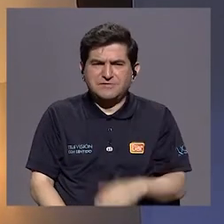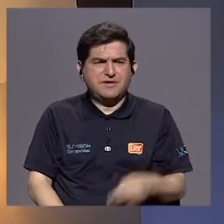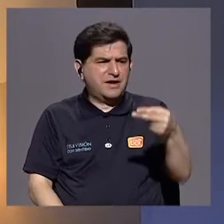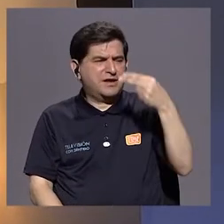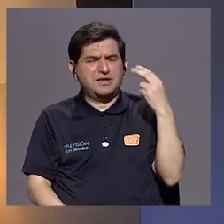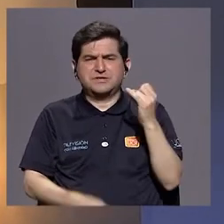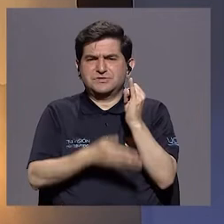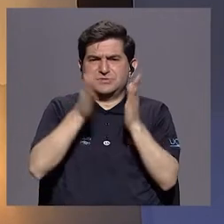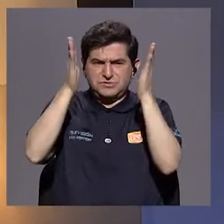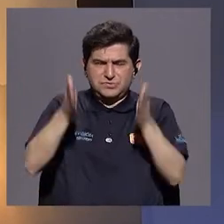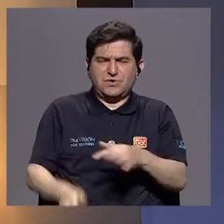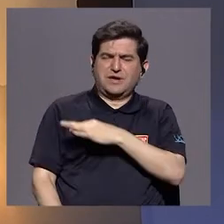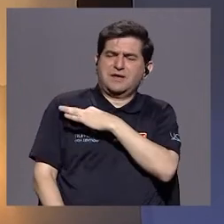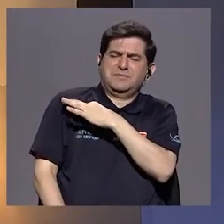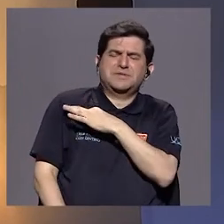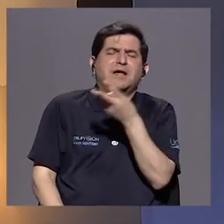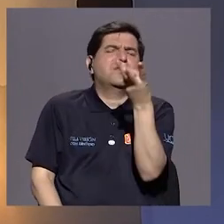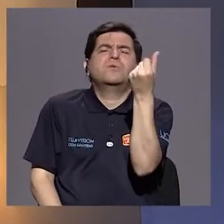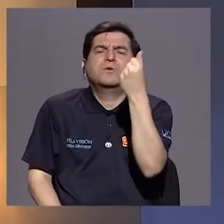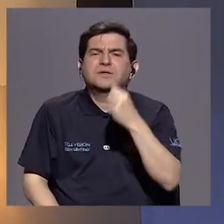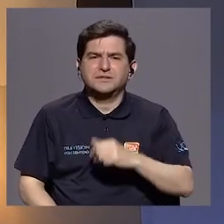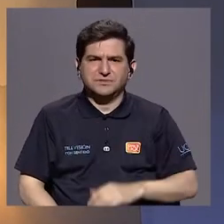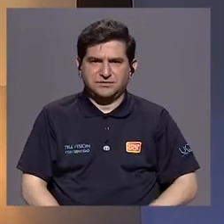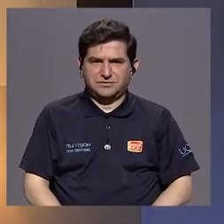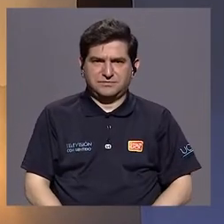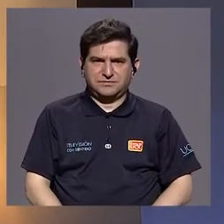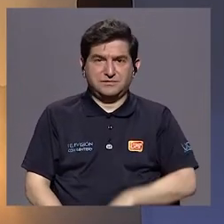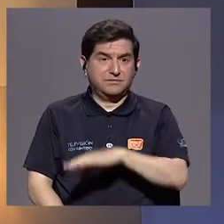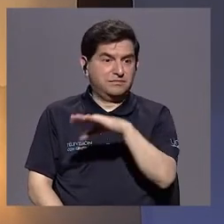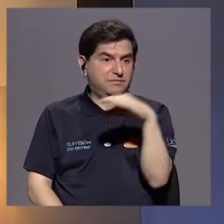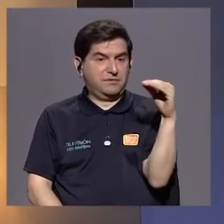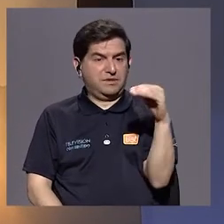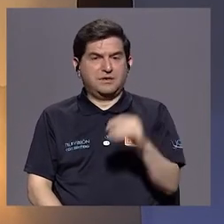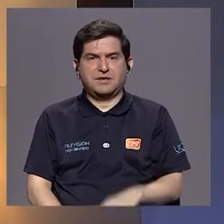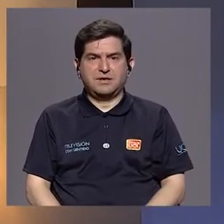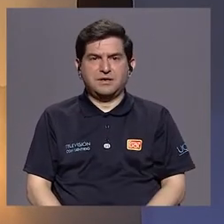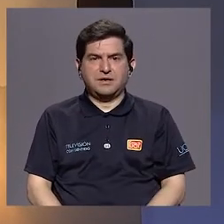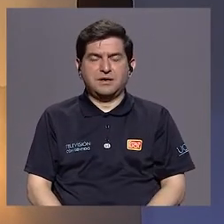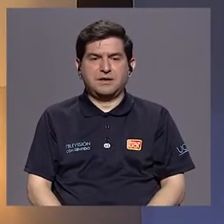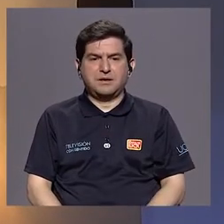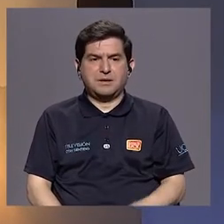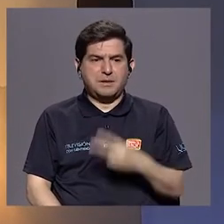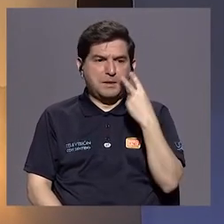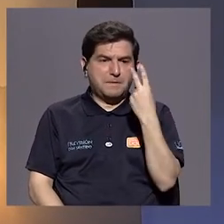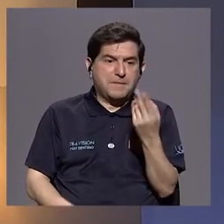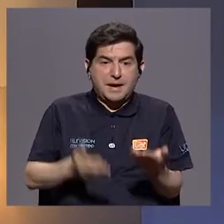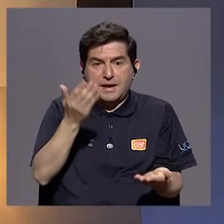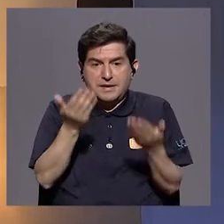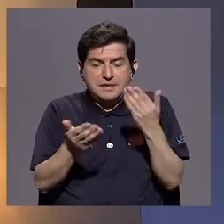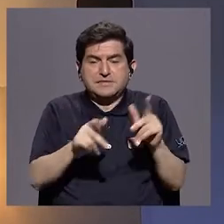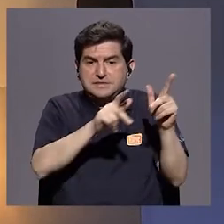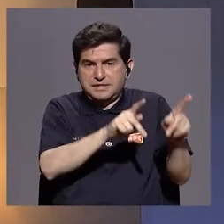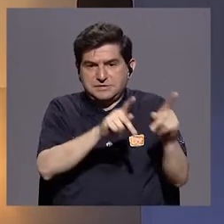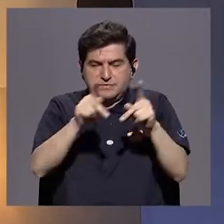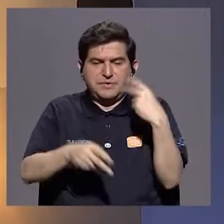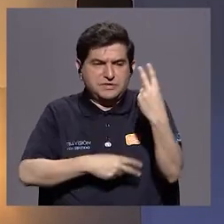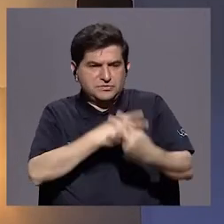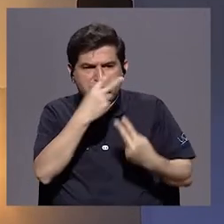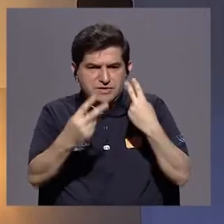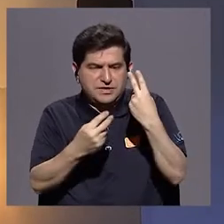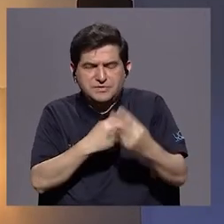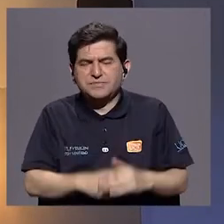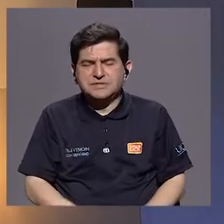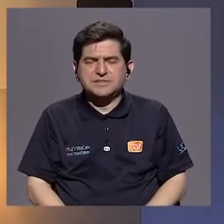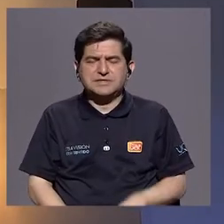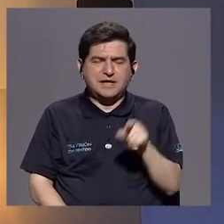de los artistas que invitan y que estrellas podremos ver o podrán ver las personas que visiten la bienal